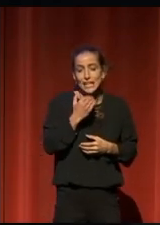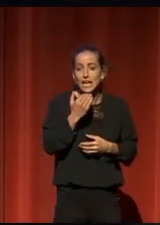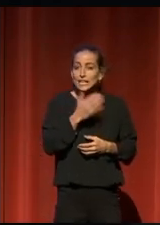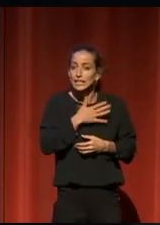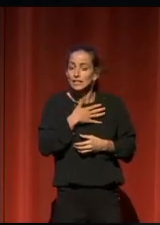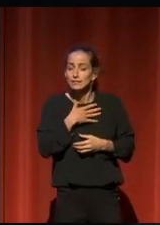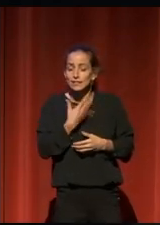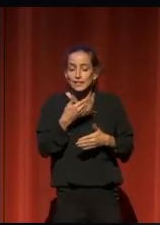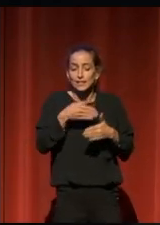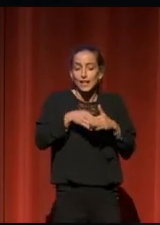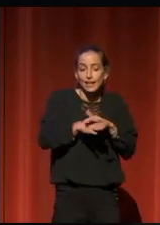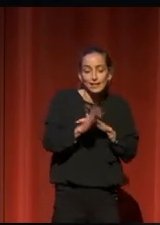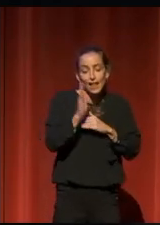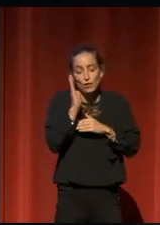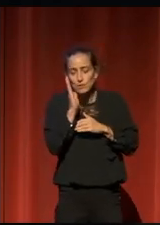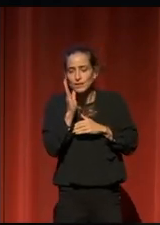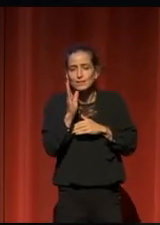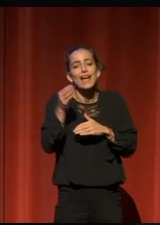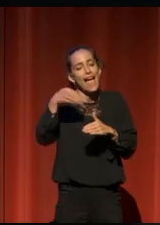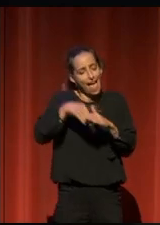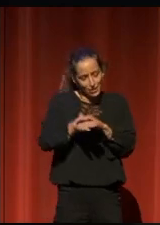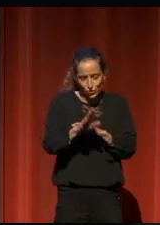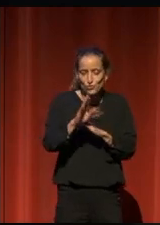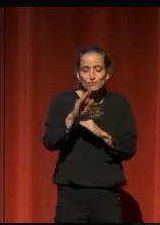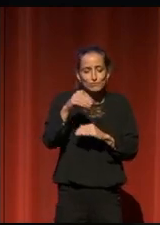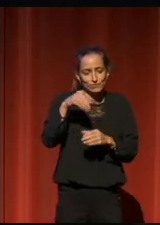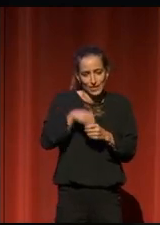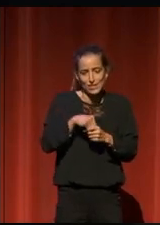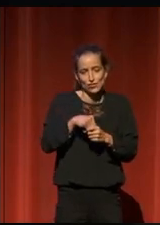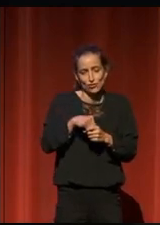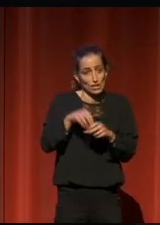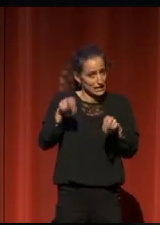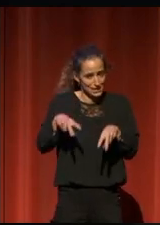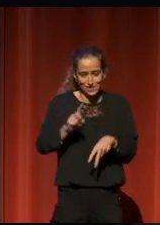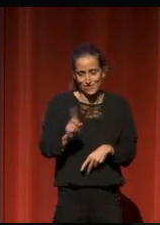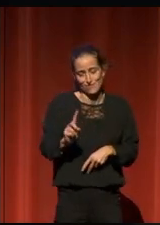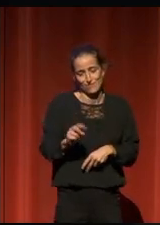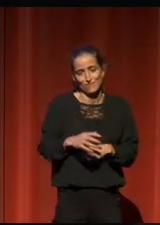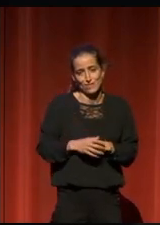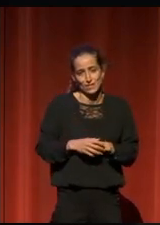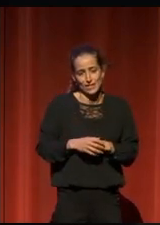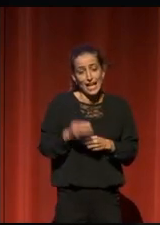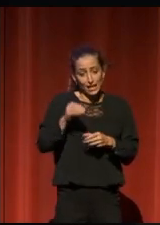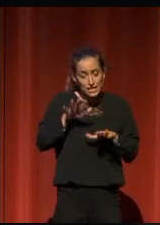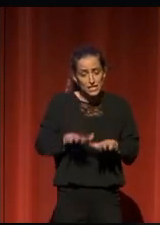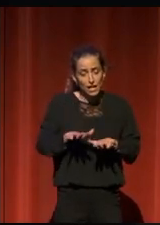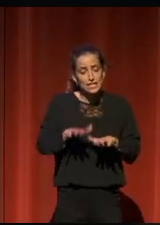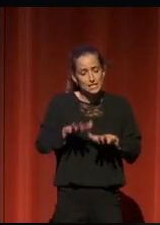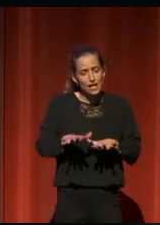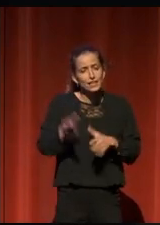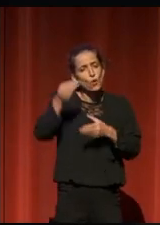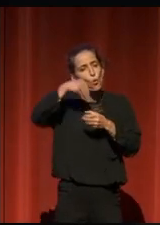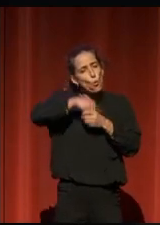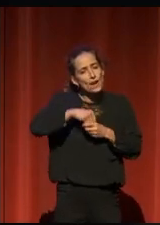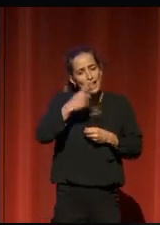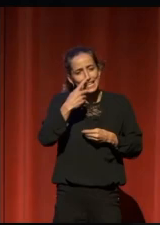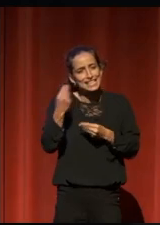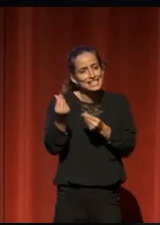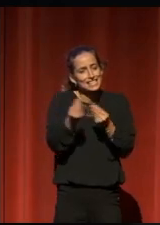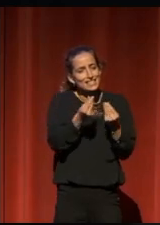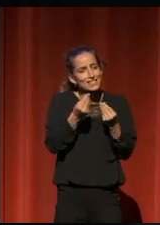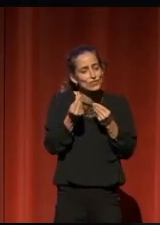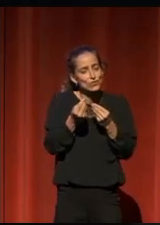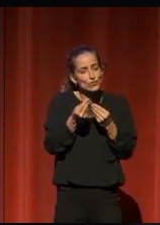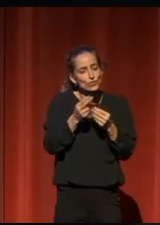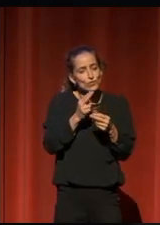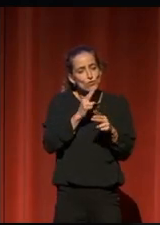ellos. Están, escarban en lo que guardas de instinto, nombres